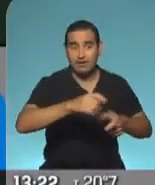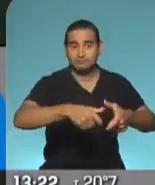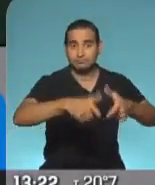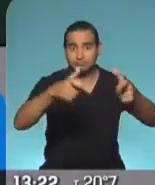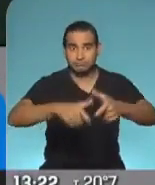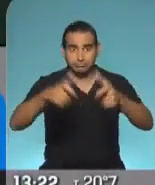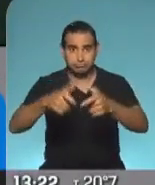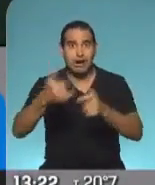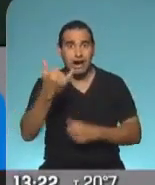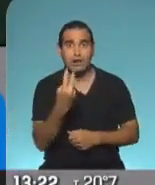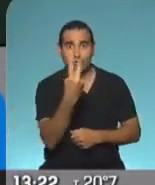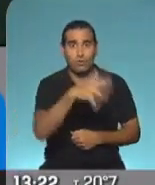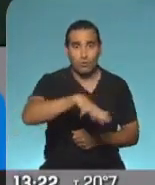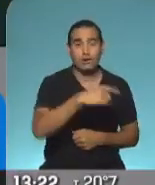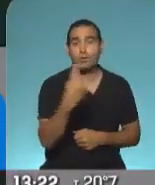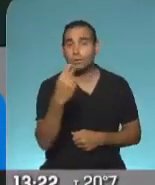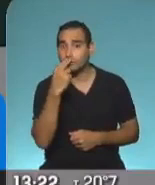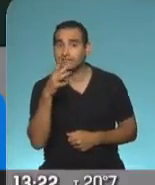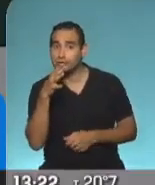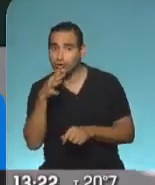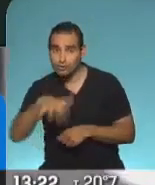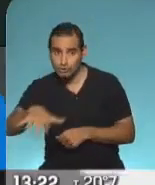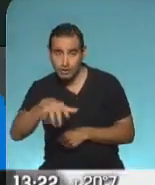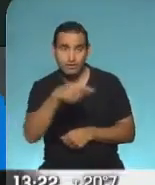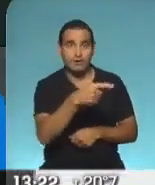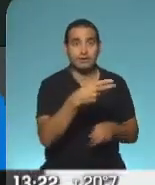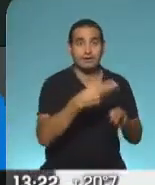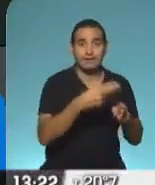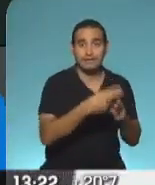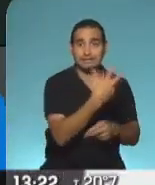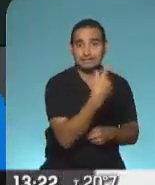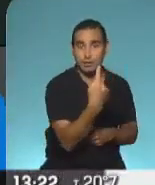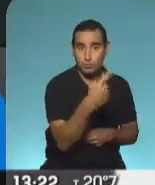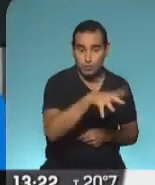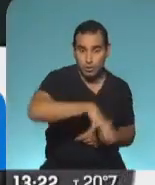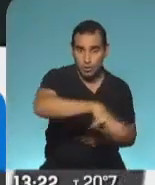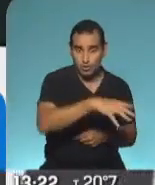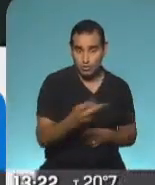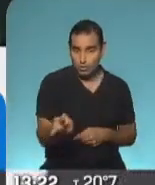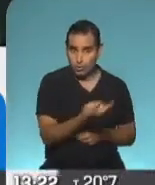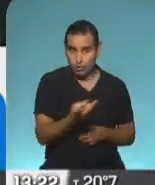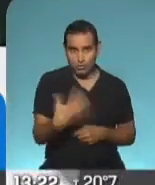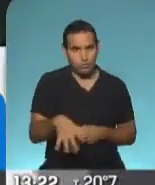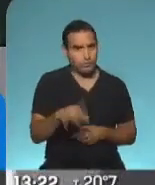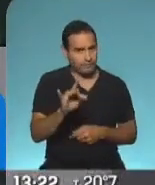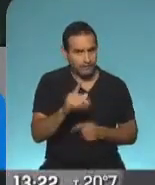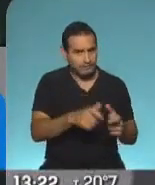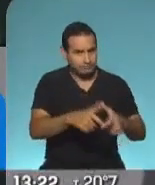hay 2 lugares puntuales, la 1114 y la zona de Retiro, la 31, que parecería que el tema está más